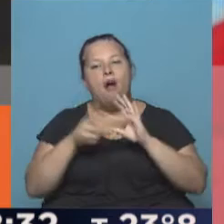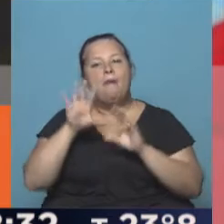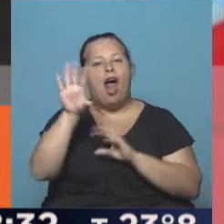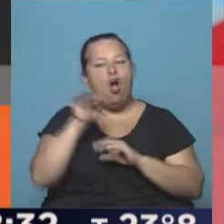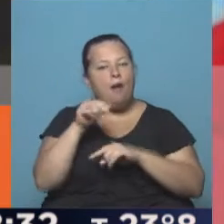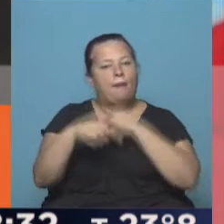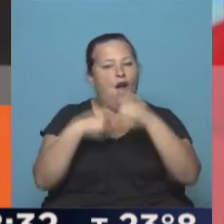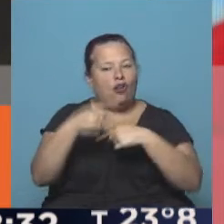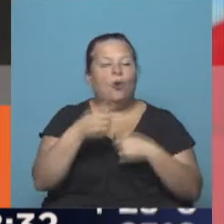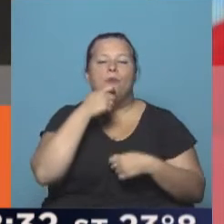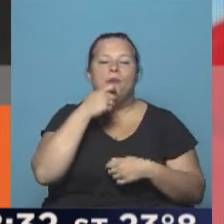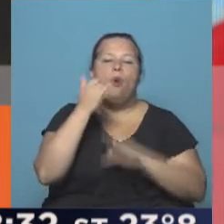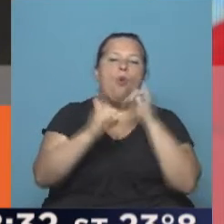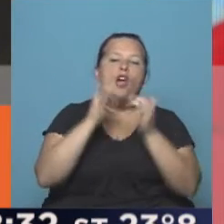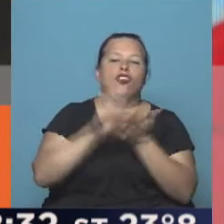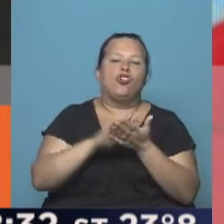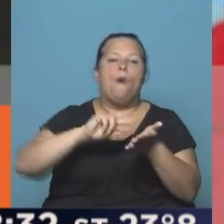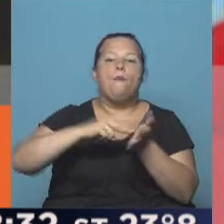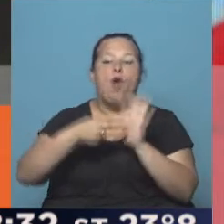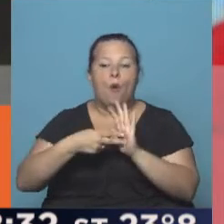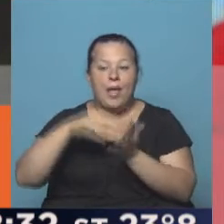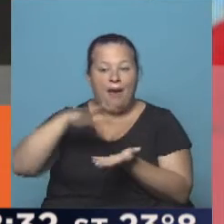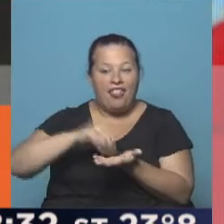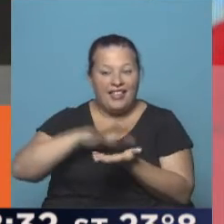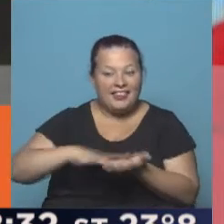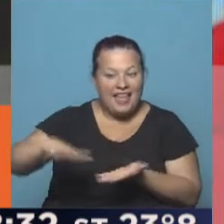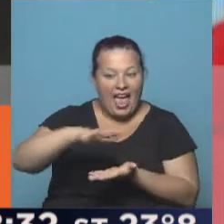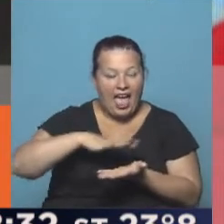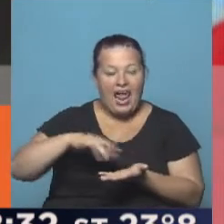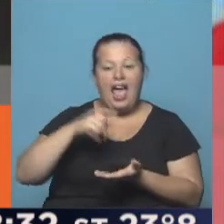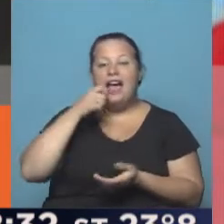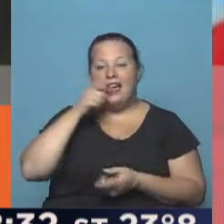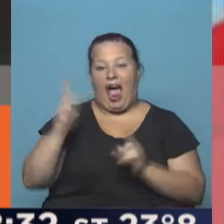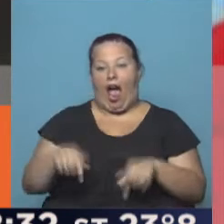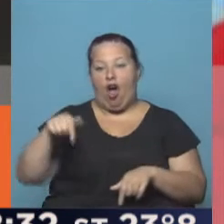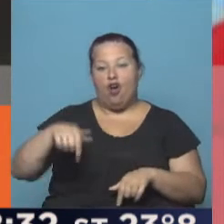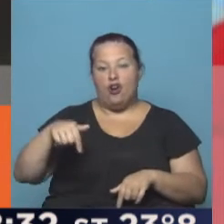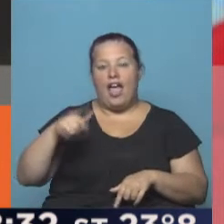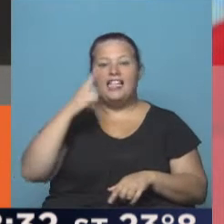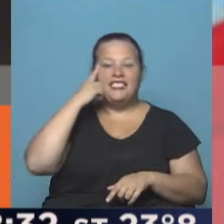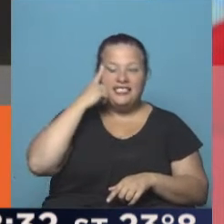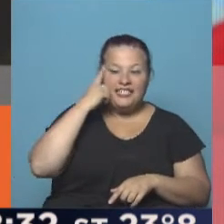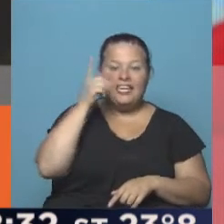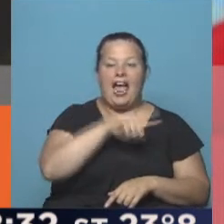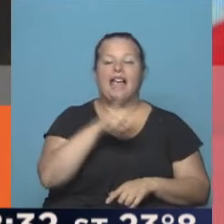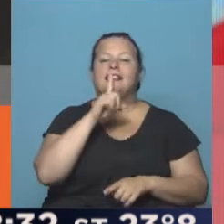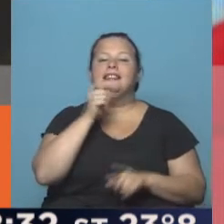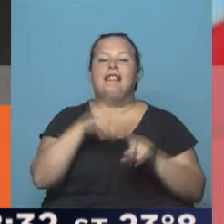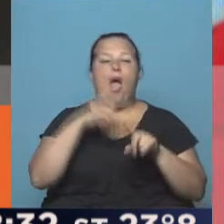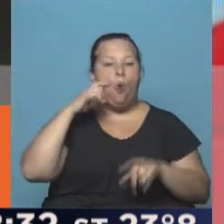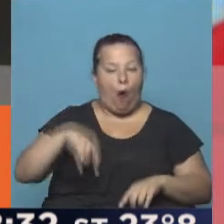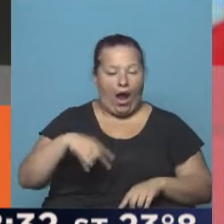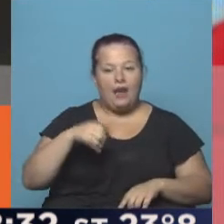seguir cuando uno habla de conflictos territoriales que el que están llevando a cabo China y Taiwán, porque